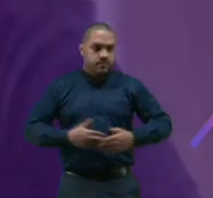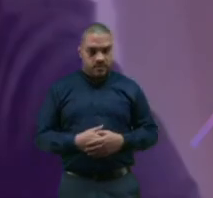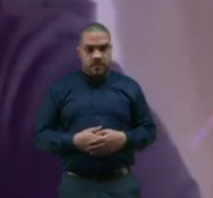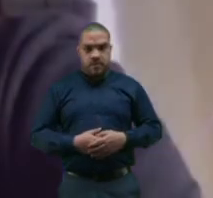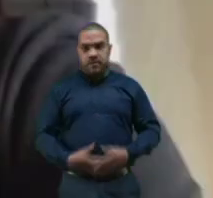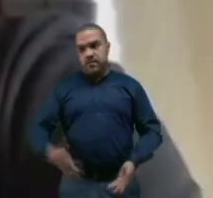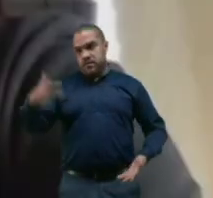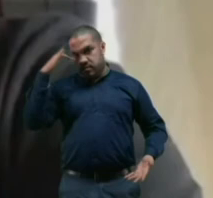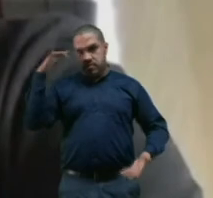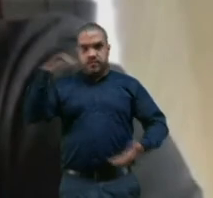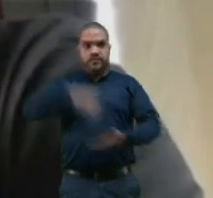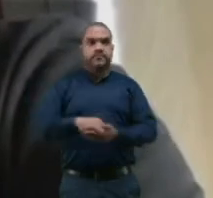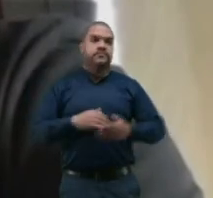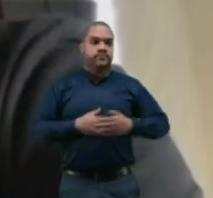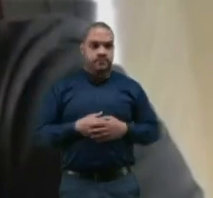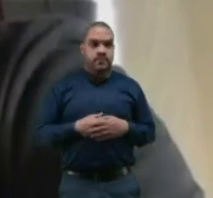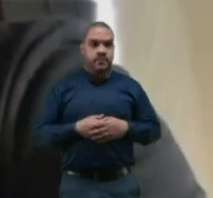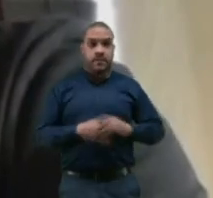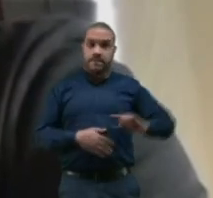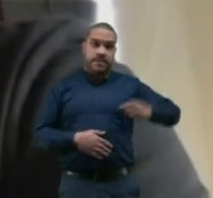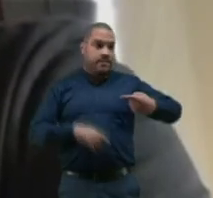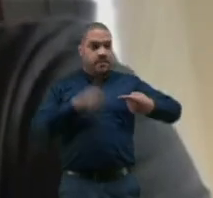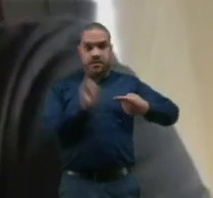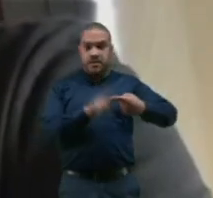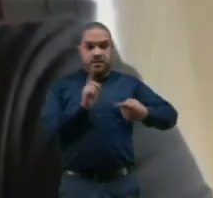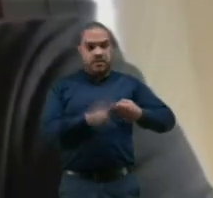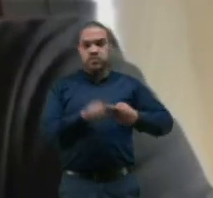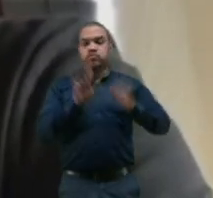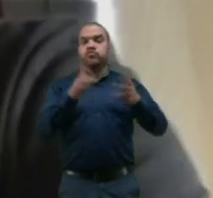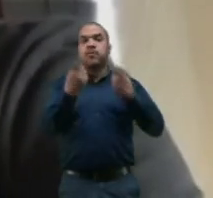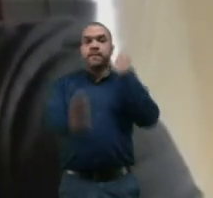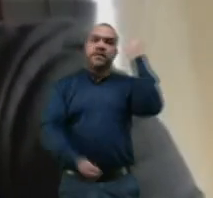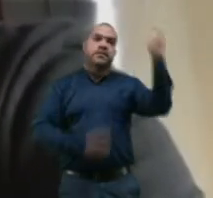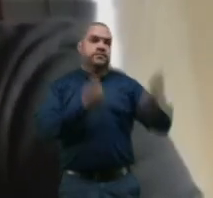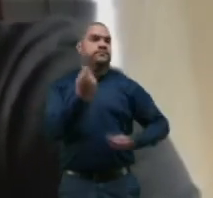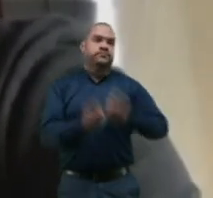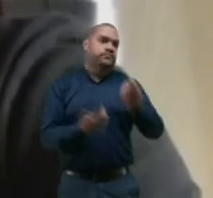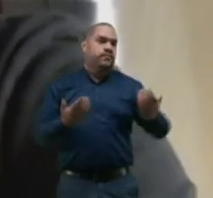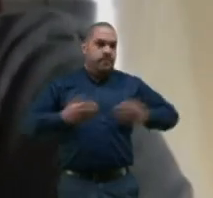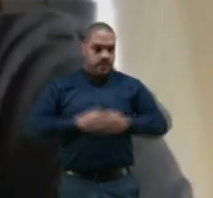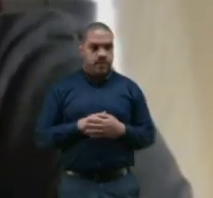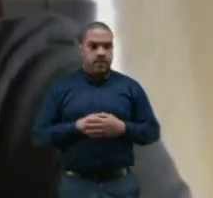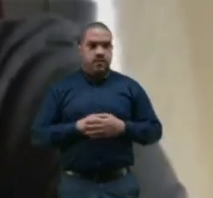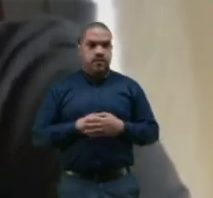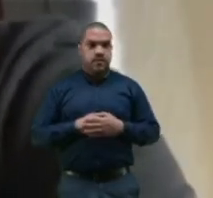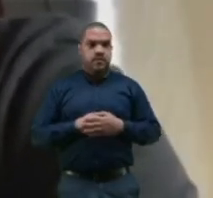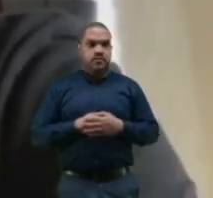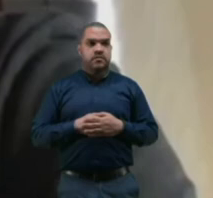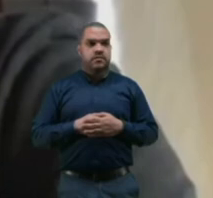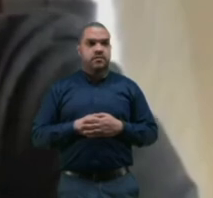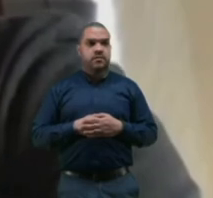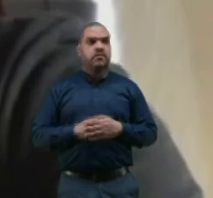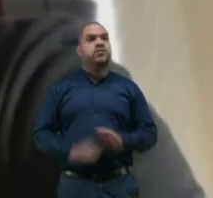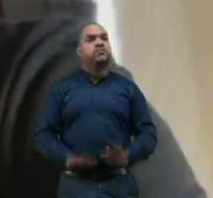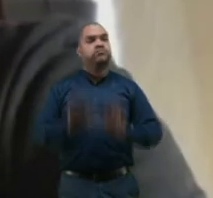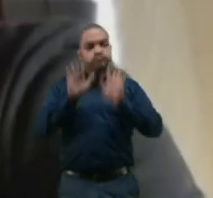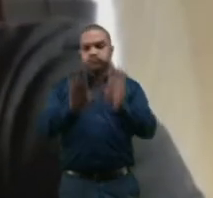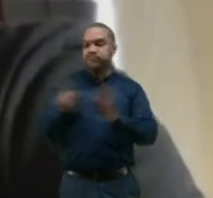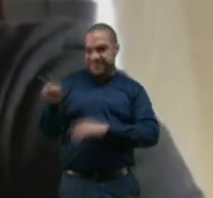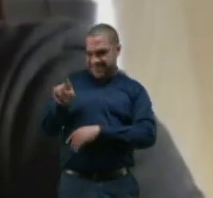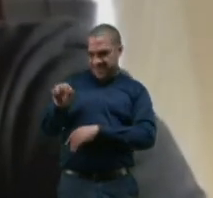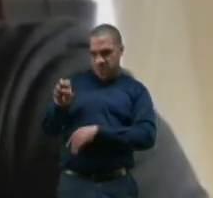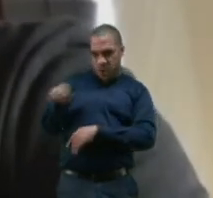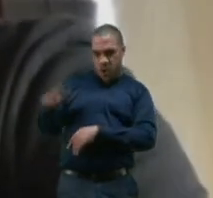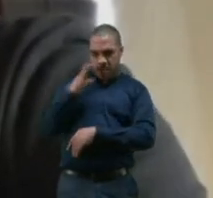lo primero es el es el tamaño del mercado tenemos una economía que es prácticamente la